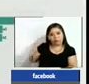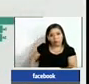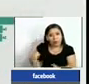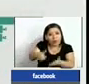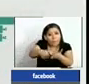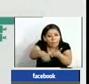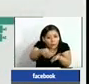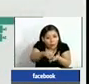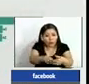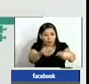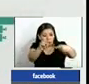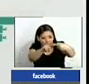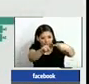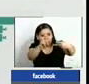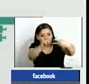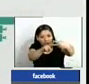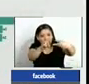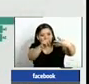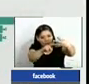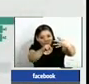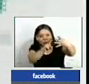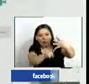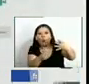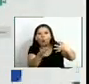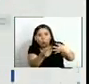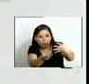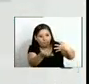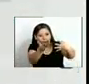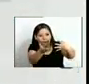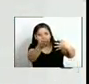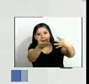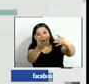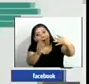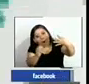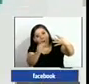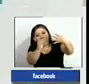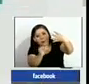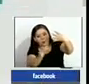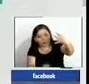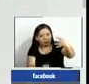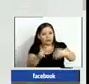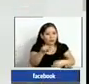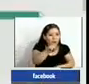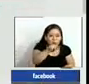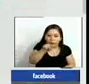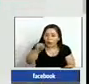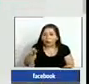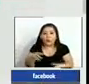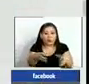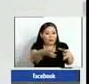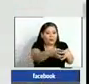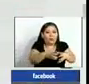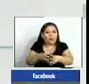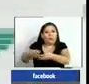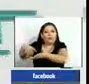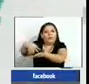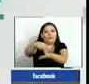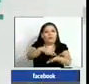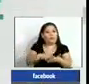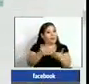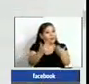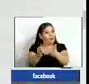por municipio dónde están las cifras de los enfermos en cada población del territorio